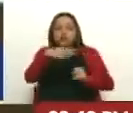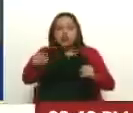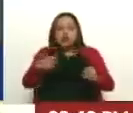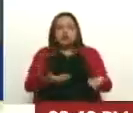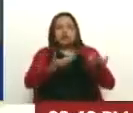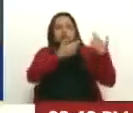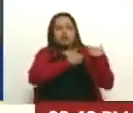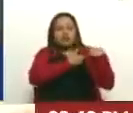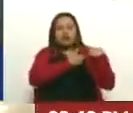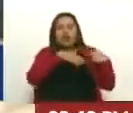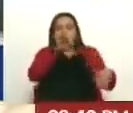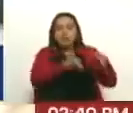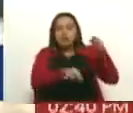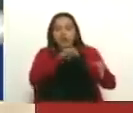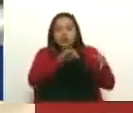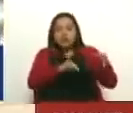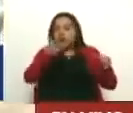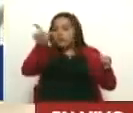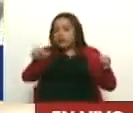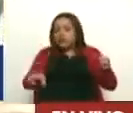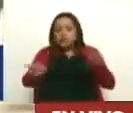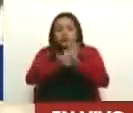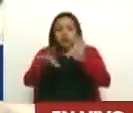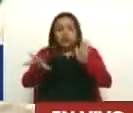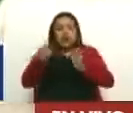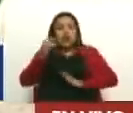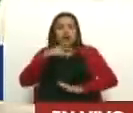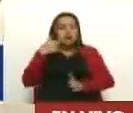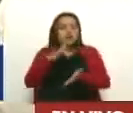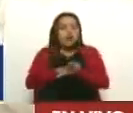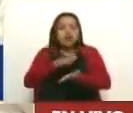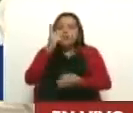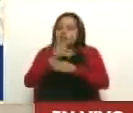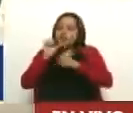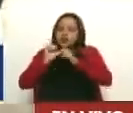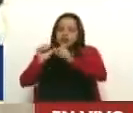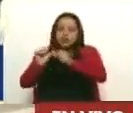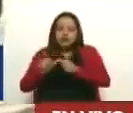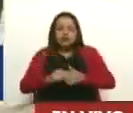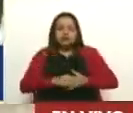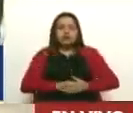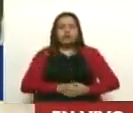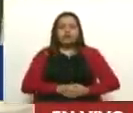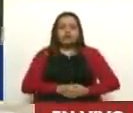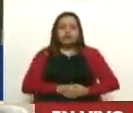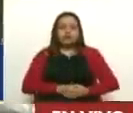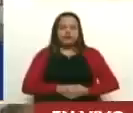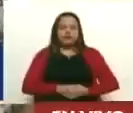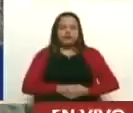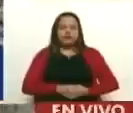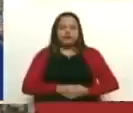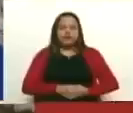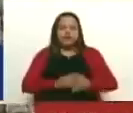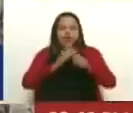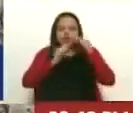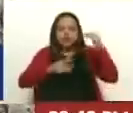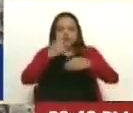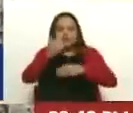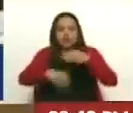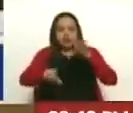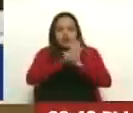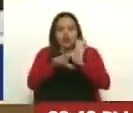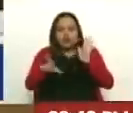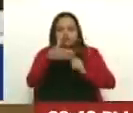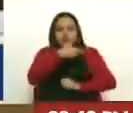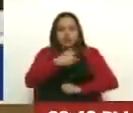no extingue aun cuando el sujeto titular de derecho haya fallecido. Es todo del proyecto de ley, ciudadano presidente.